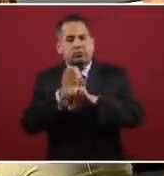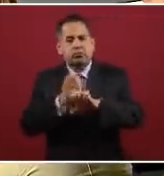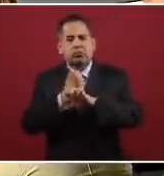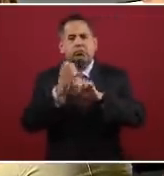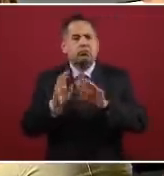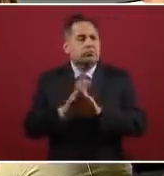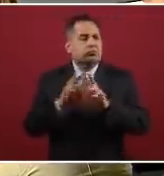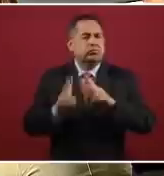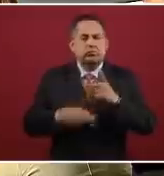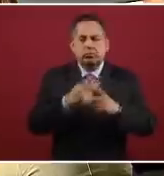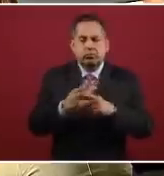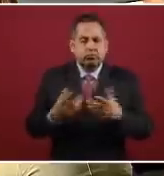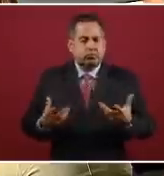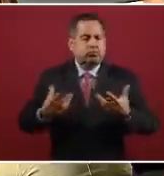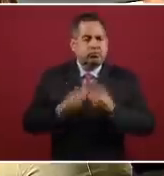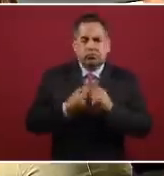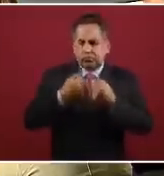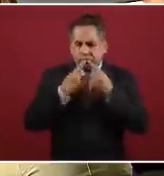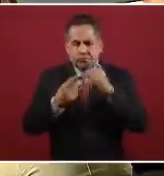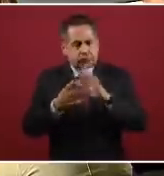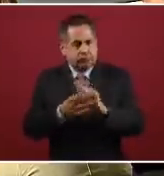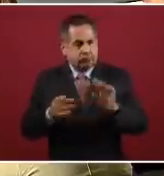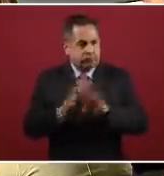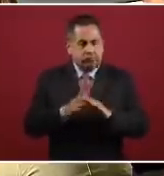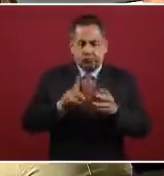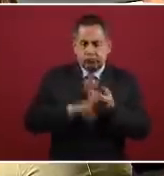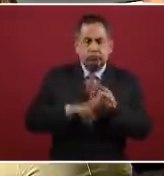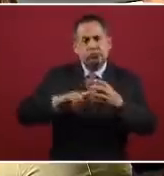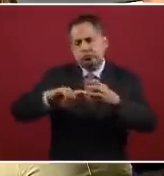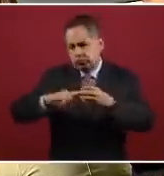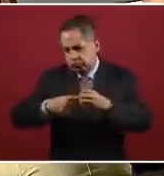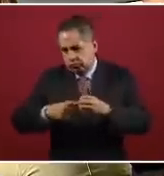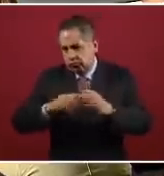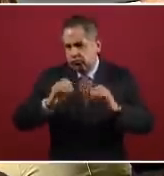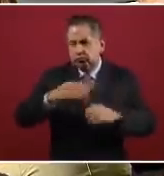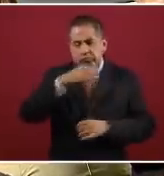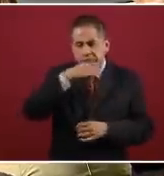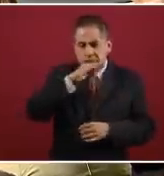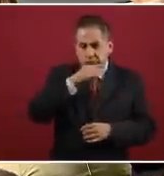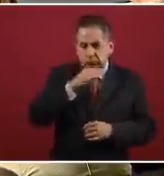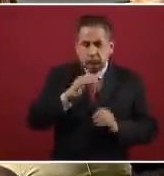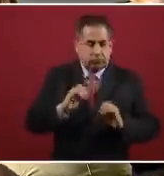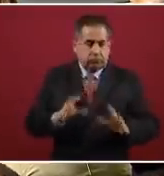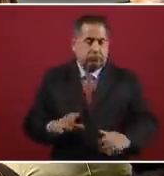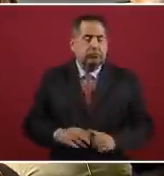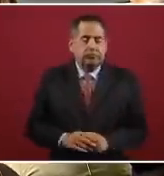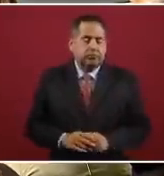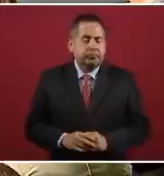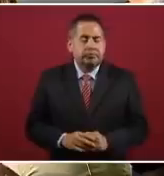van a abrir, según se trate de frijol o de maíz, las bodegas de recepción.